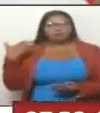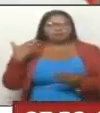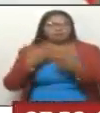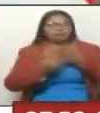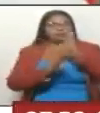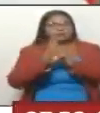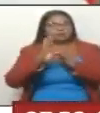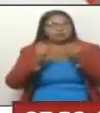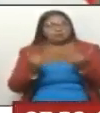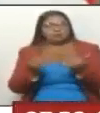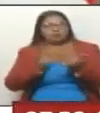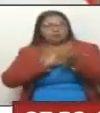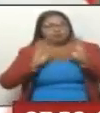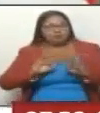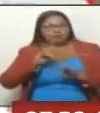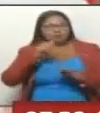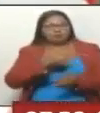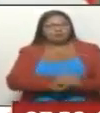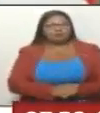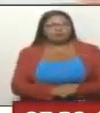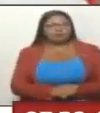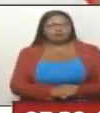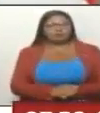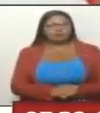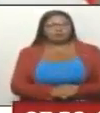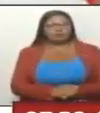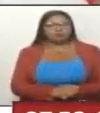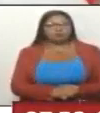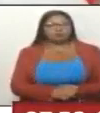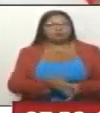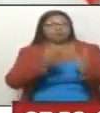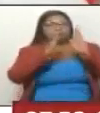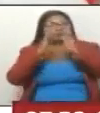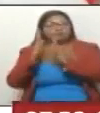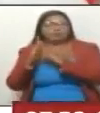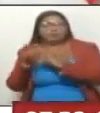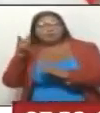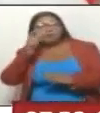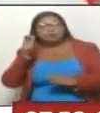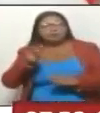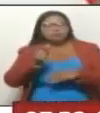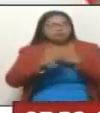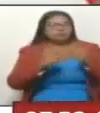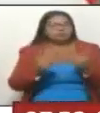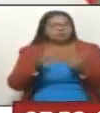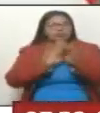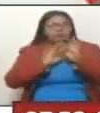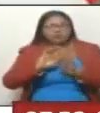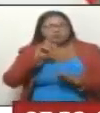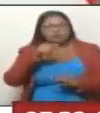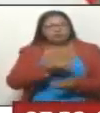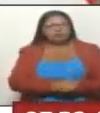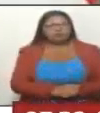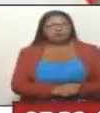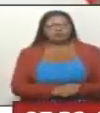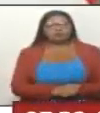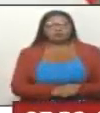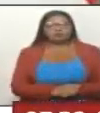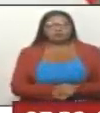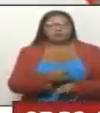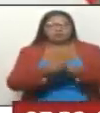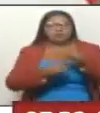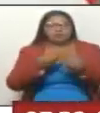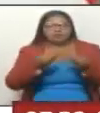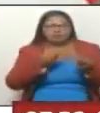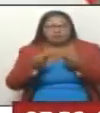en términos organizativos del pueblo de Venezuela para su mejor bienestar, para manejar mejor